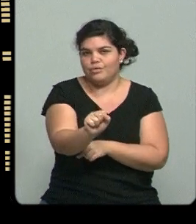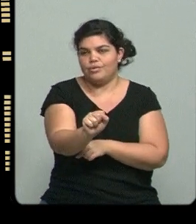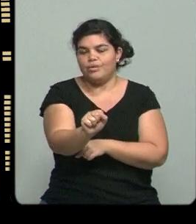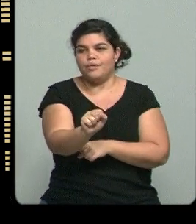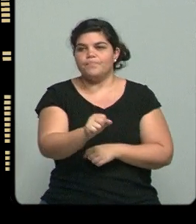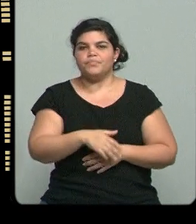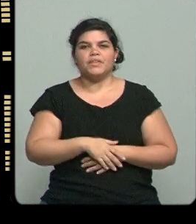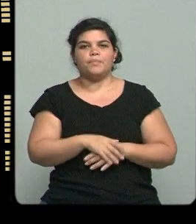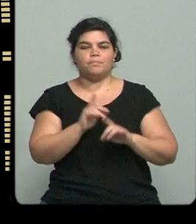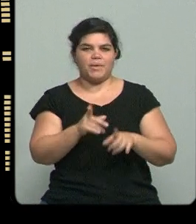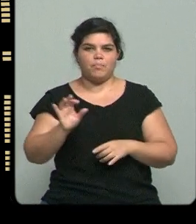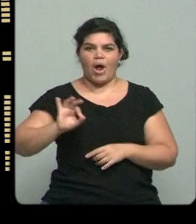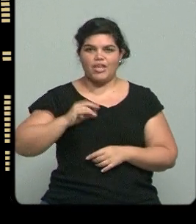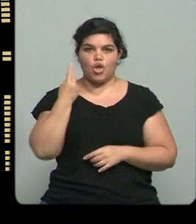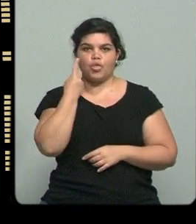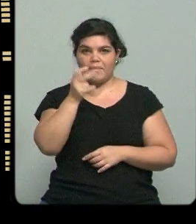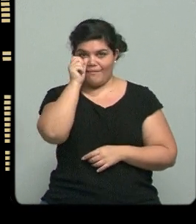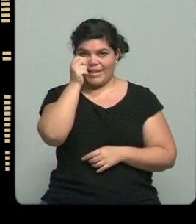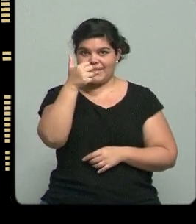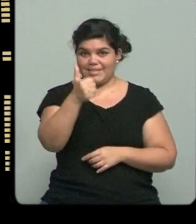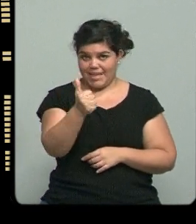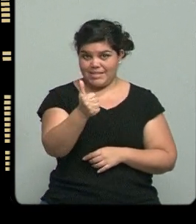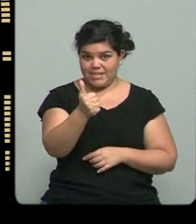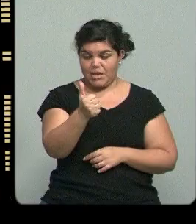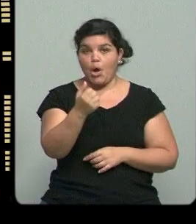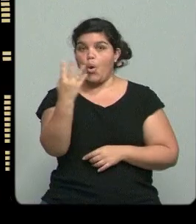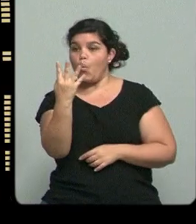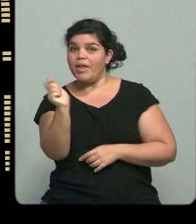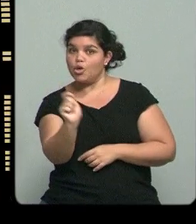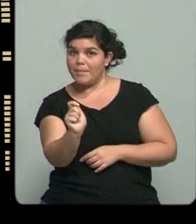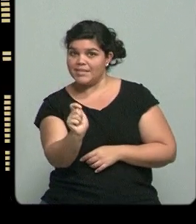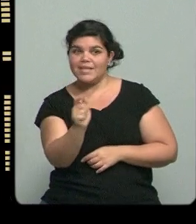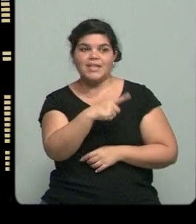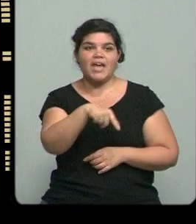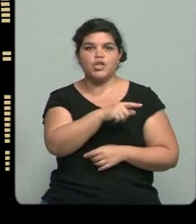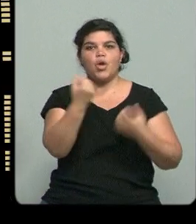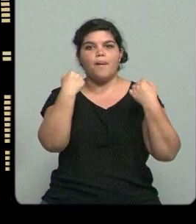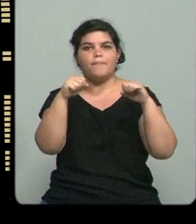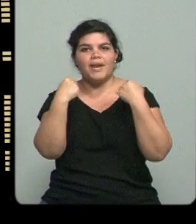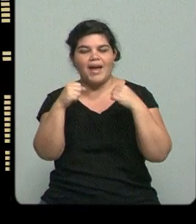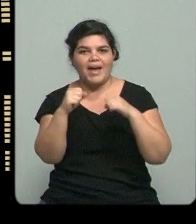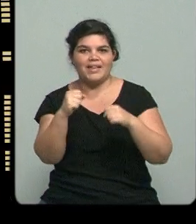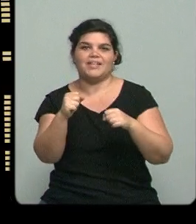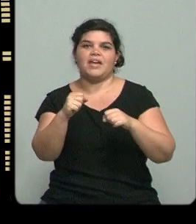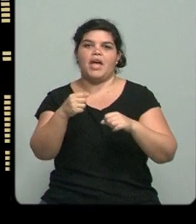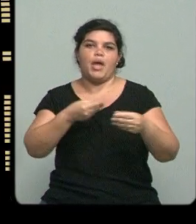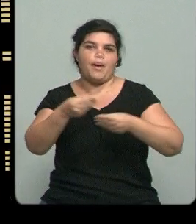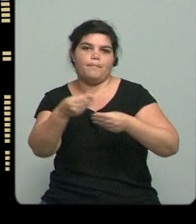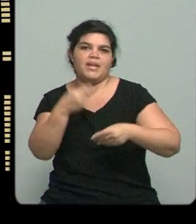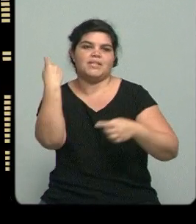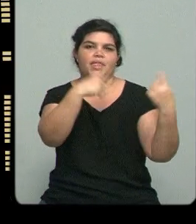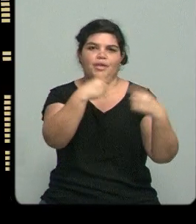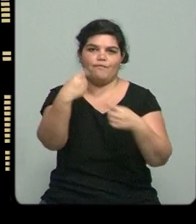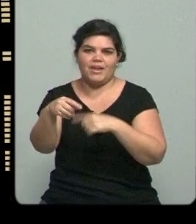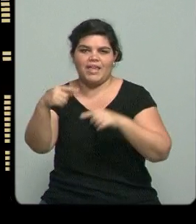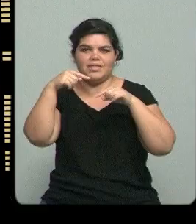primer cuatrimestre de 2026, ellos van a transitar pasantías laborales situadas en distintas empresas, en